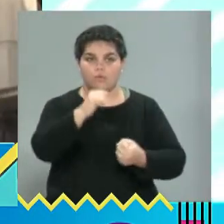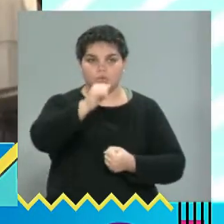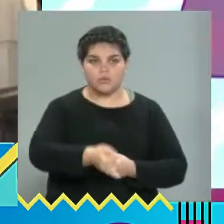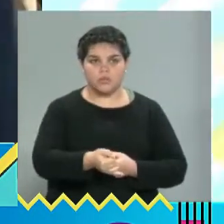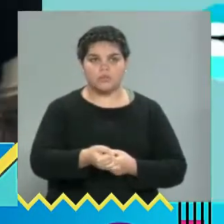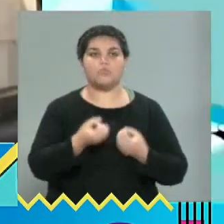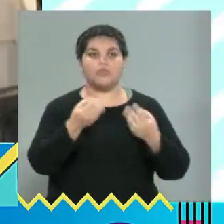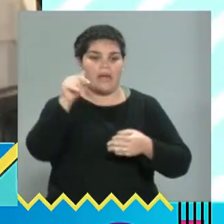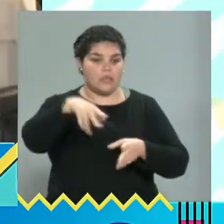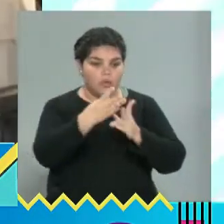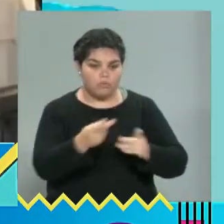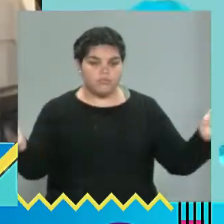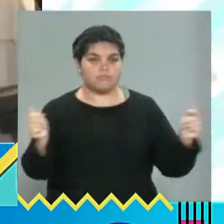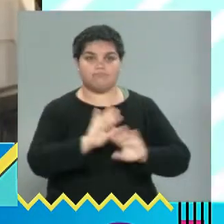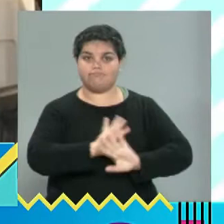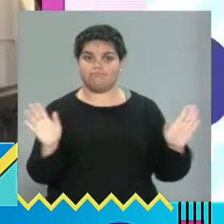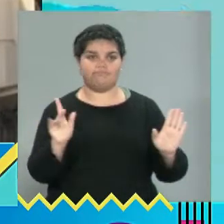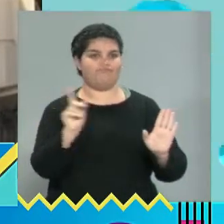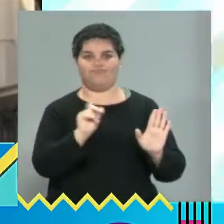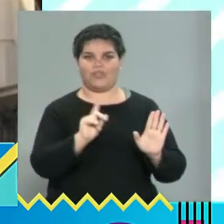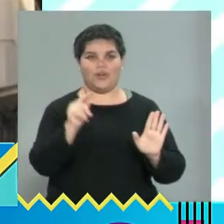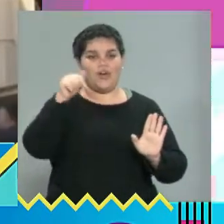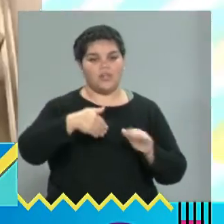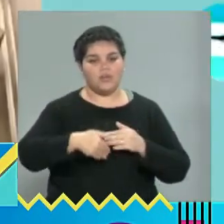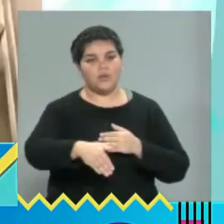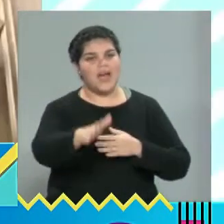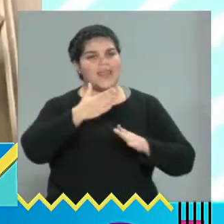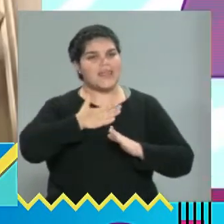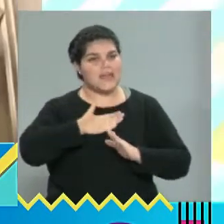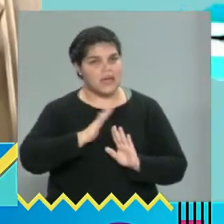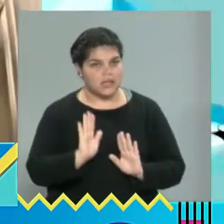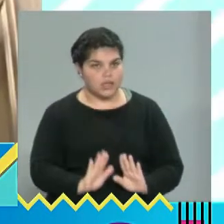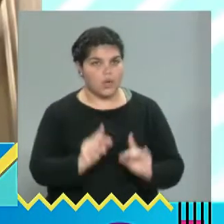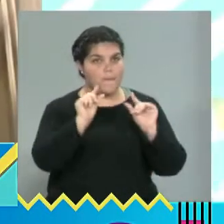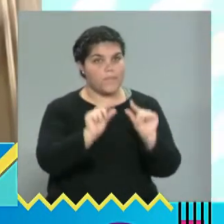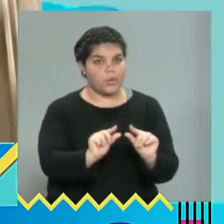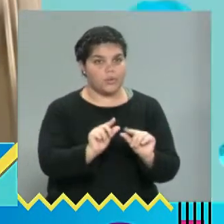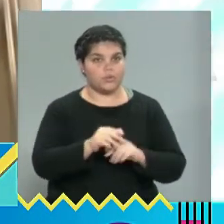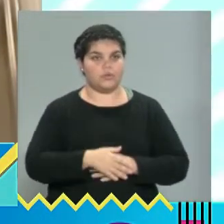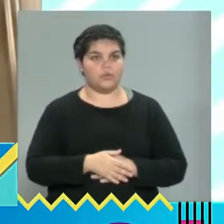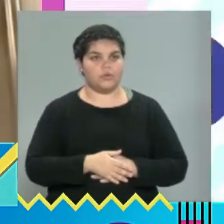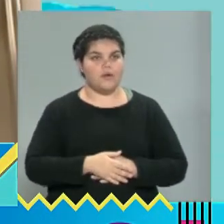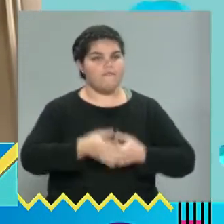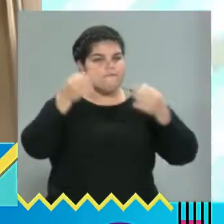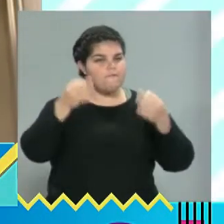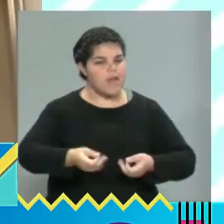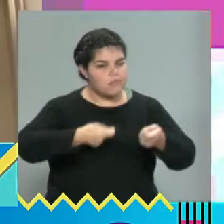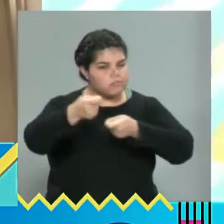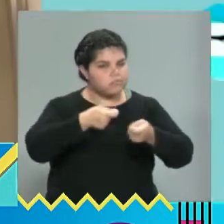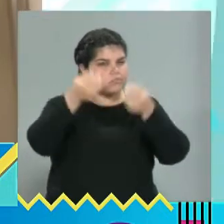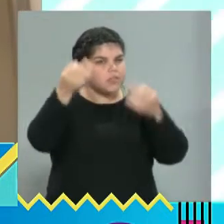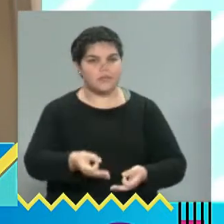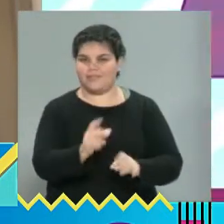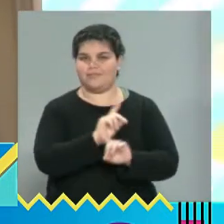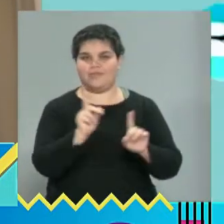se terminó ahora, que no porque ahora esté un poco más calmo la situación esté controlada. De hecho,